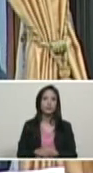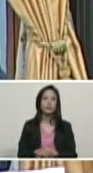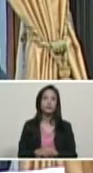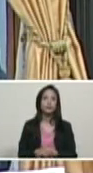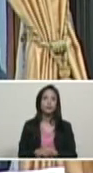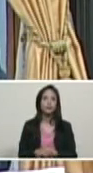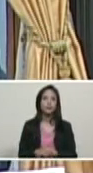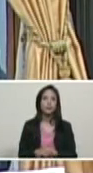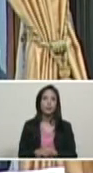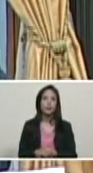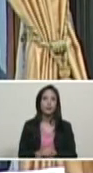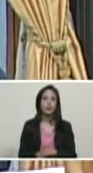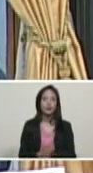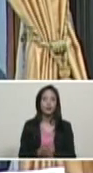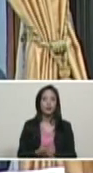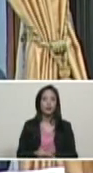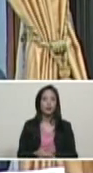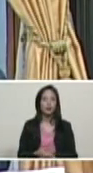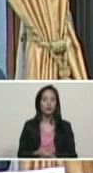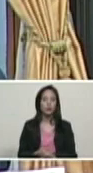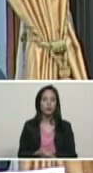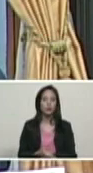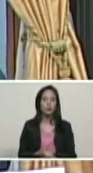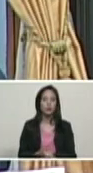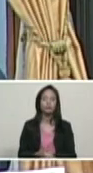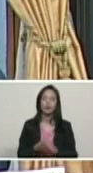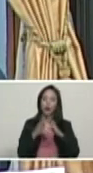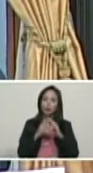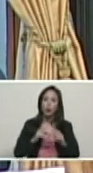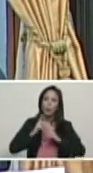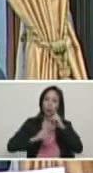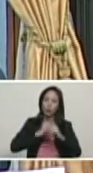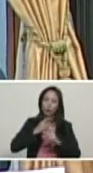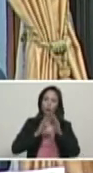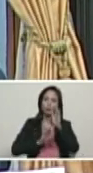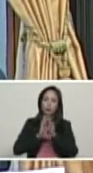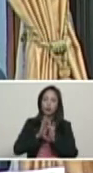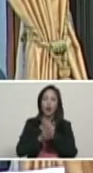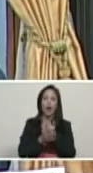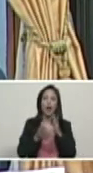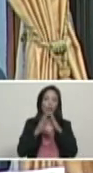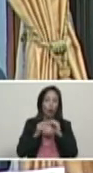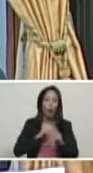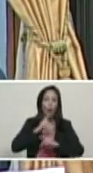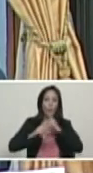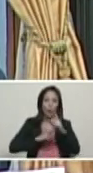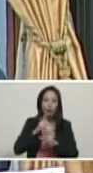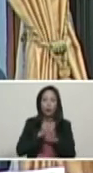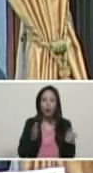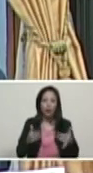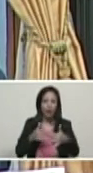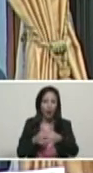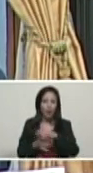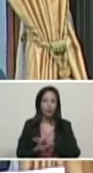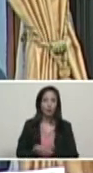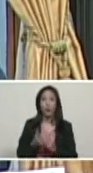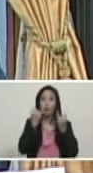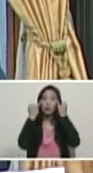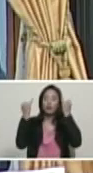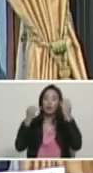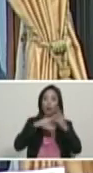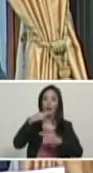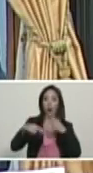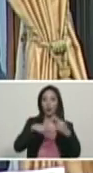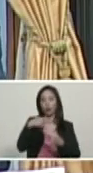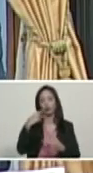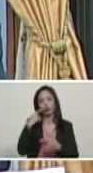de abastecimiento, locales de abastecimiento y producción, los CLAP. El milagro de la revolución bolivariana, los CLAP, hay que atenderlos